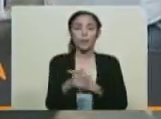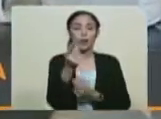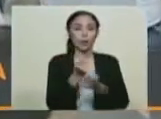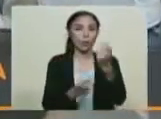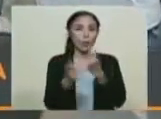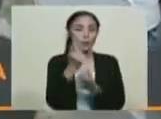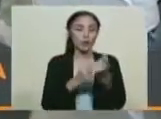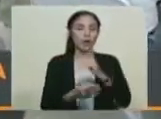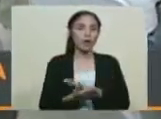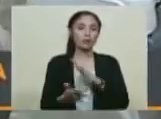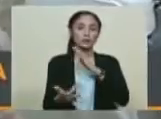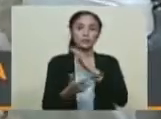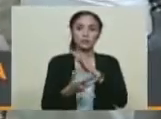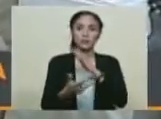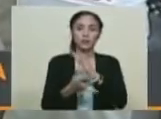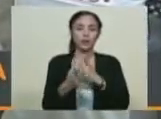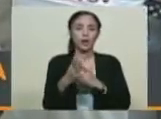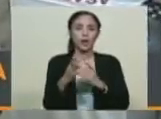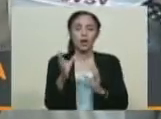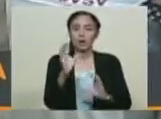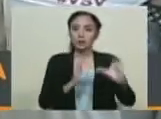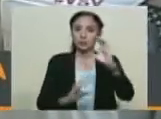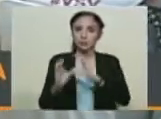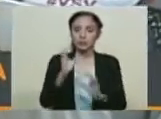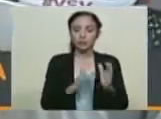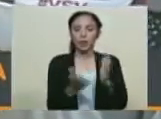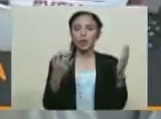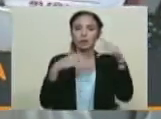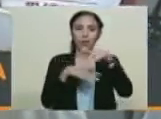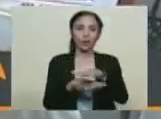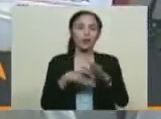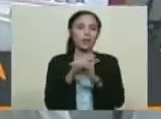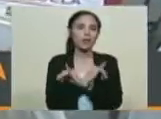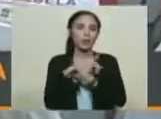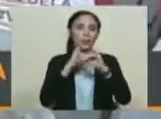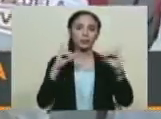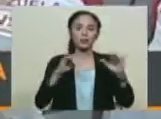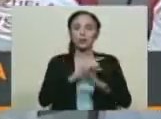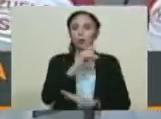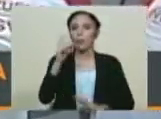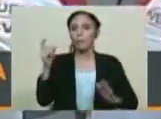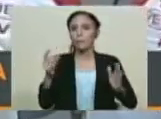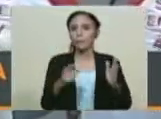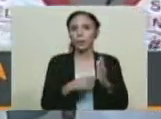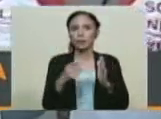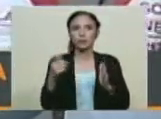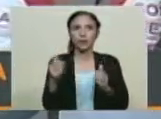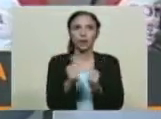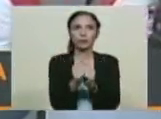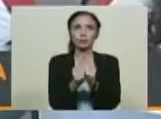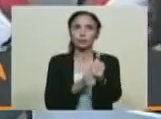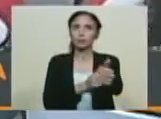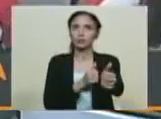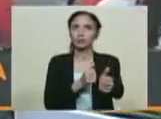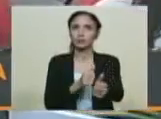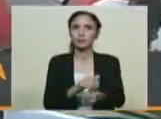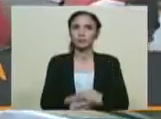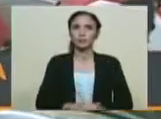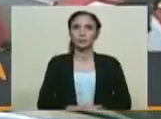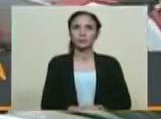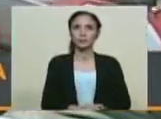científica, tecnológica, integral, dependencia integral. Independencia o nada.